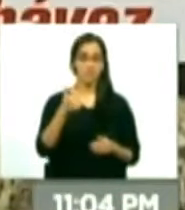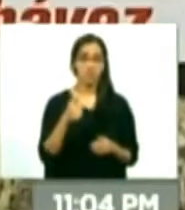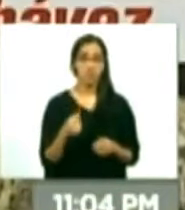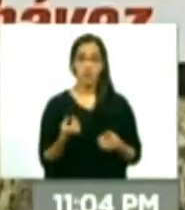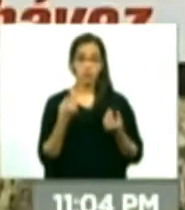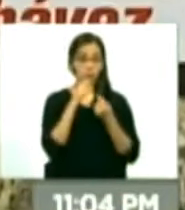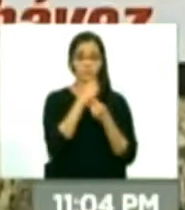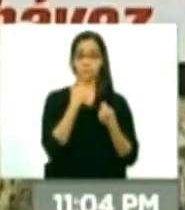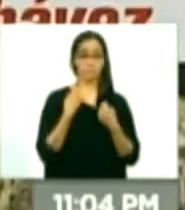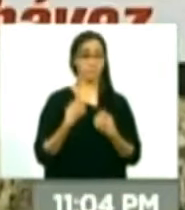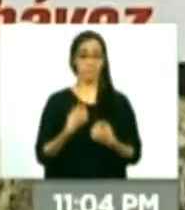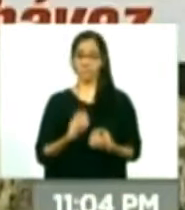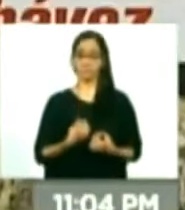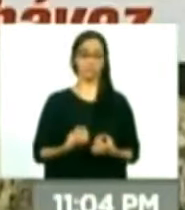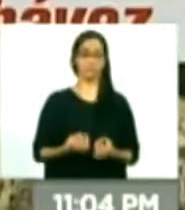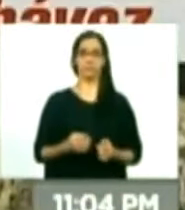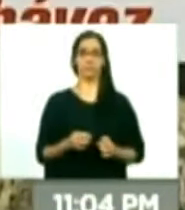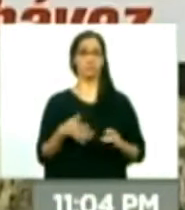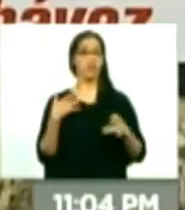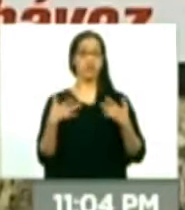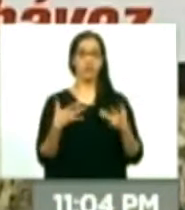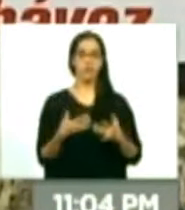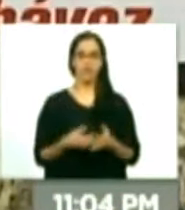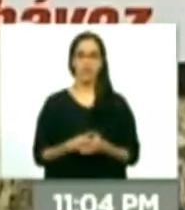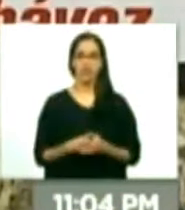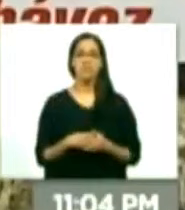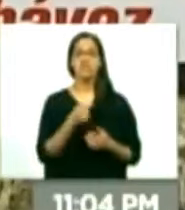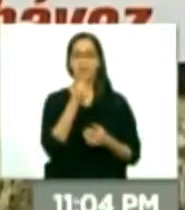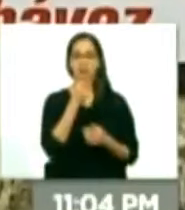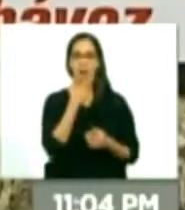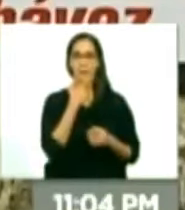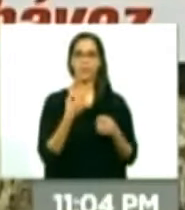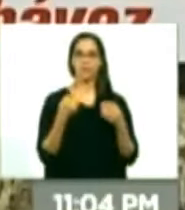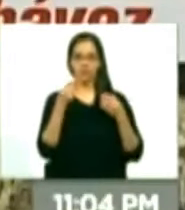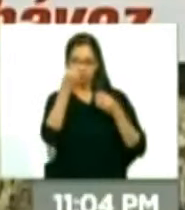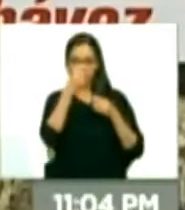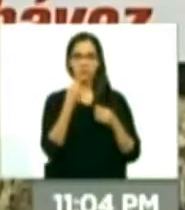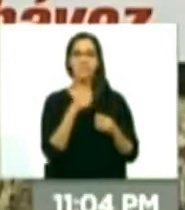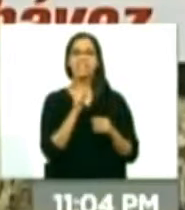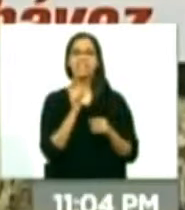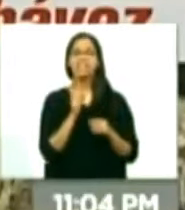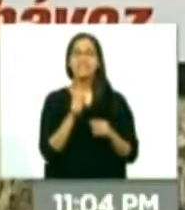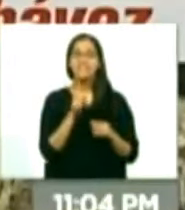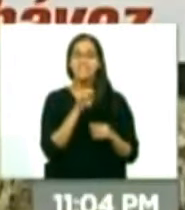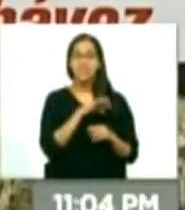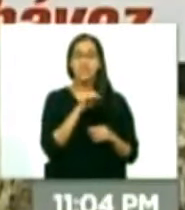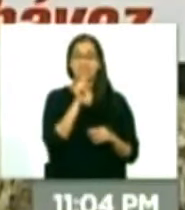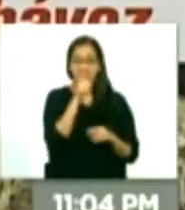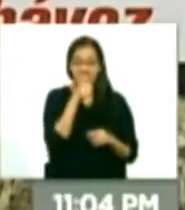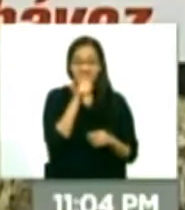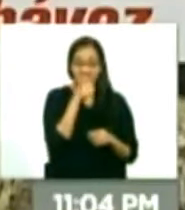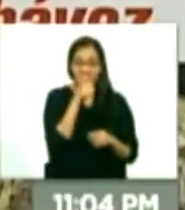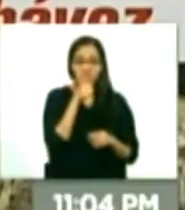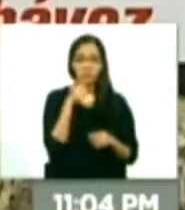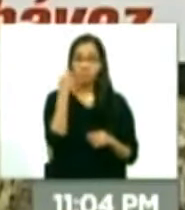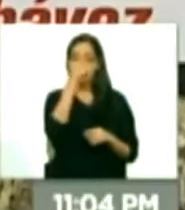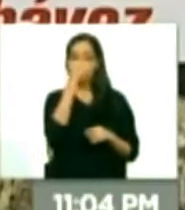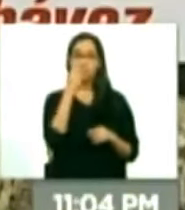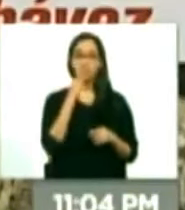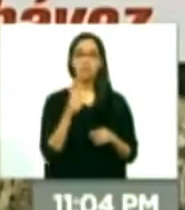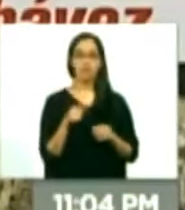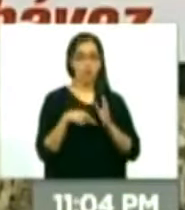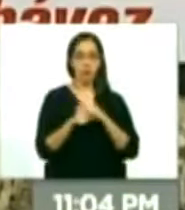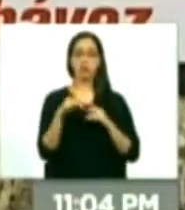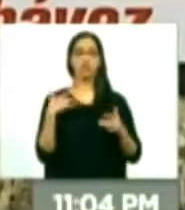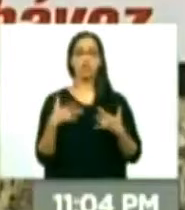arregladita para su acto, bien bonita, arregladita, una señora mayor, se pintó y se arregló porque ella para su